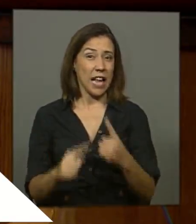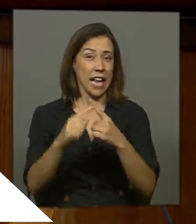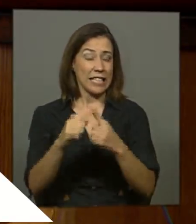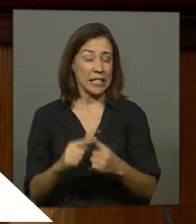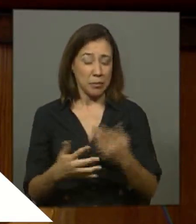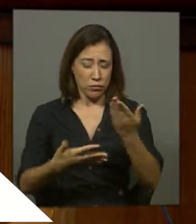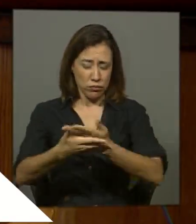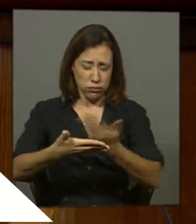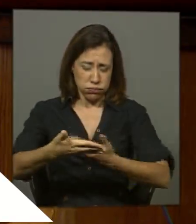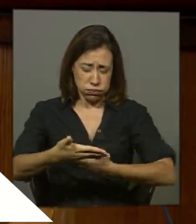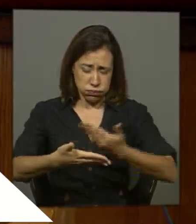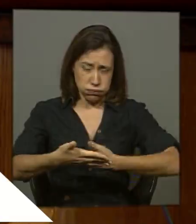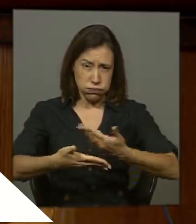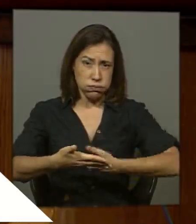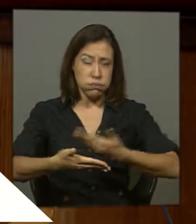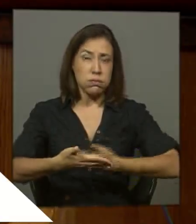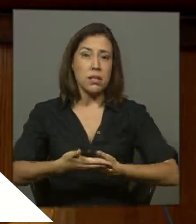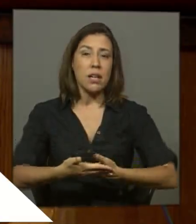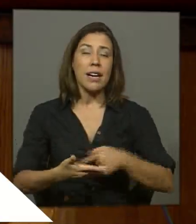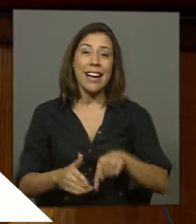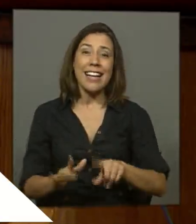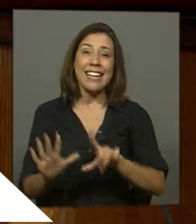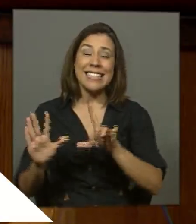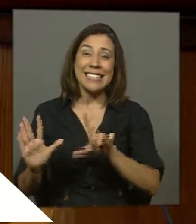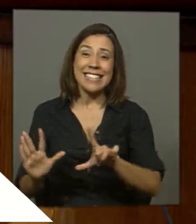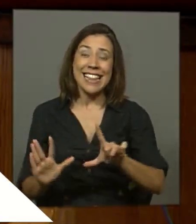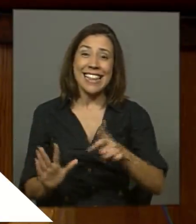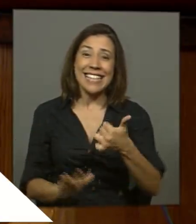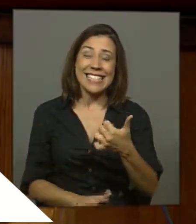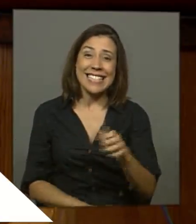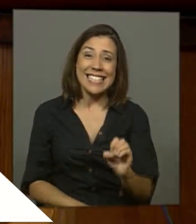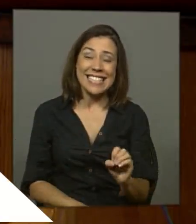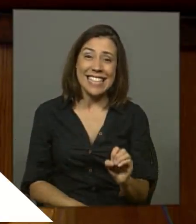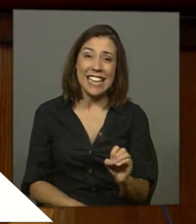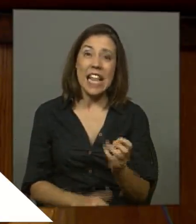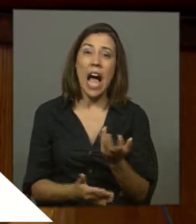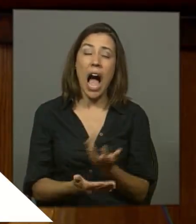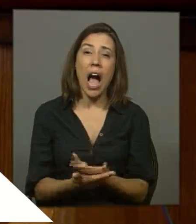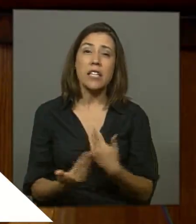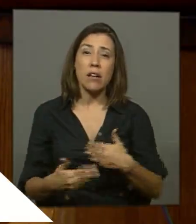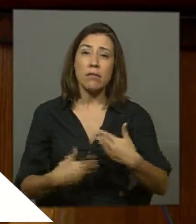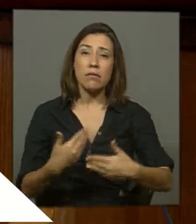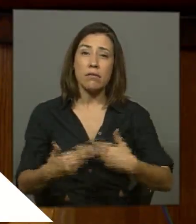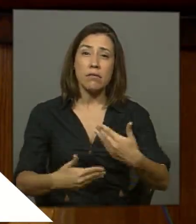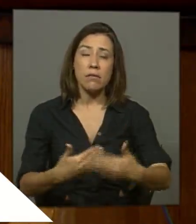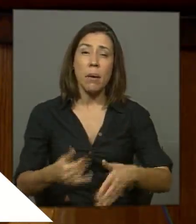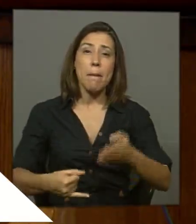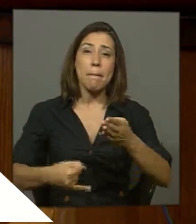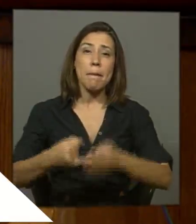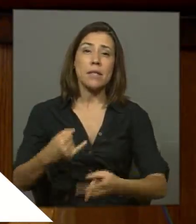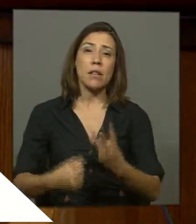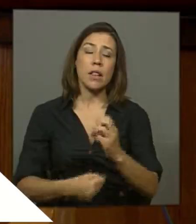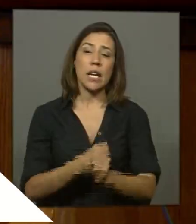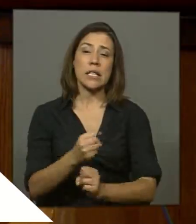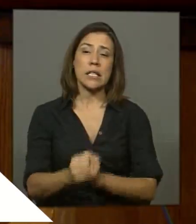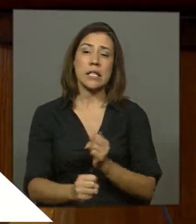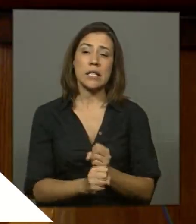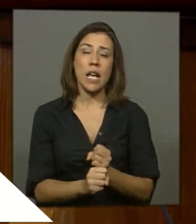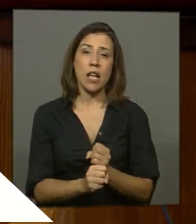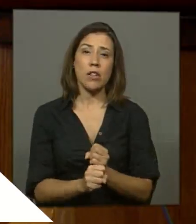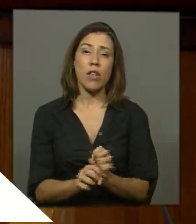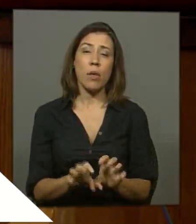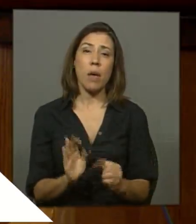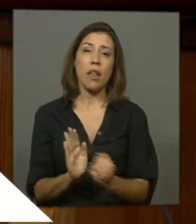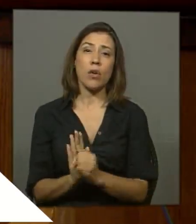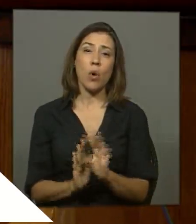dichos casos estableci que que respecto de 760 había transcurrido con creses el plazo de 3 años que de acuerdo al